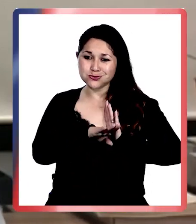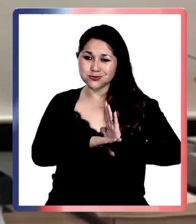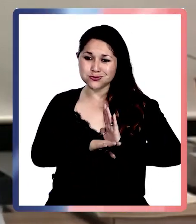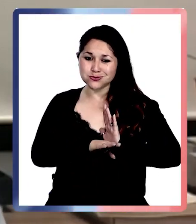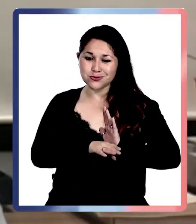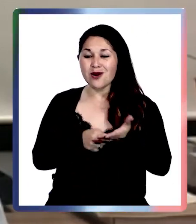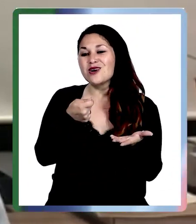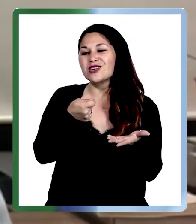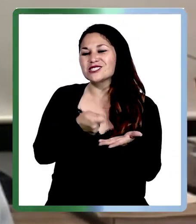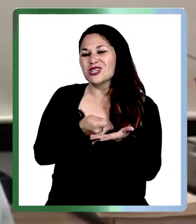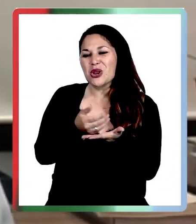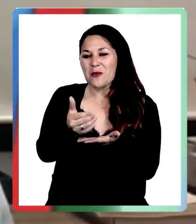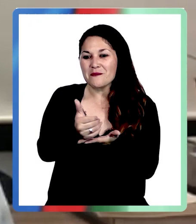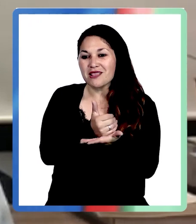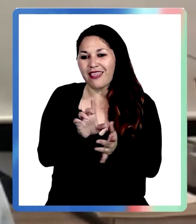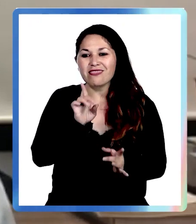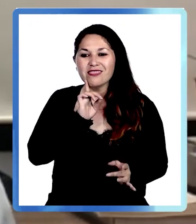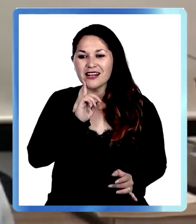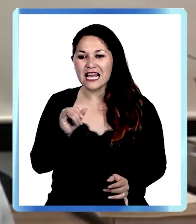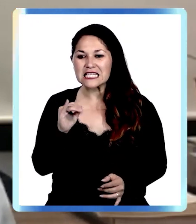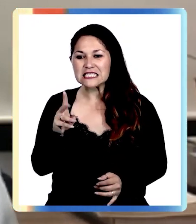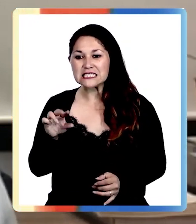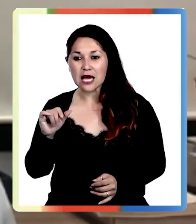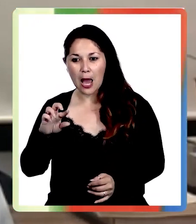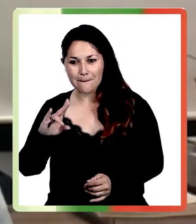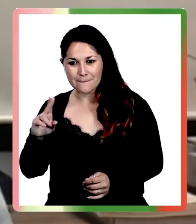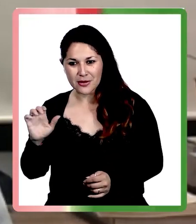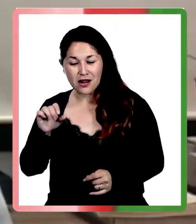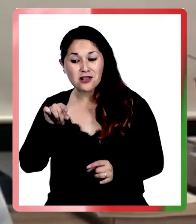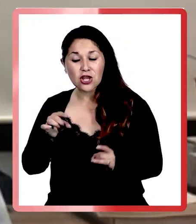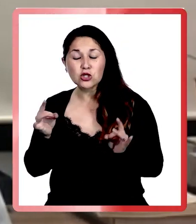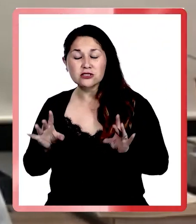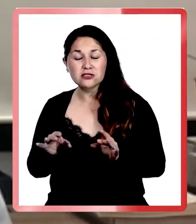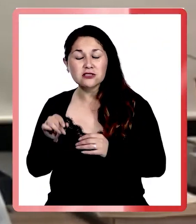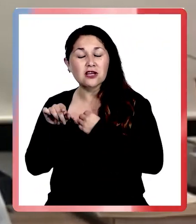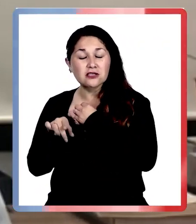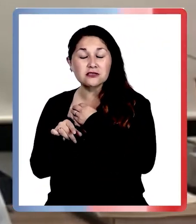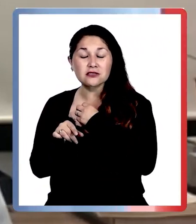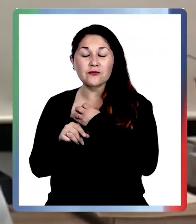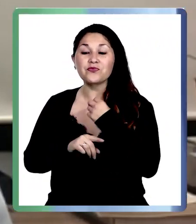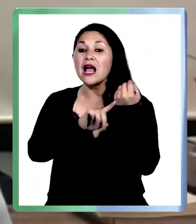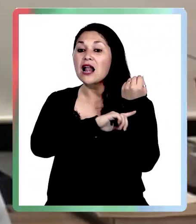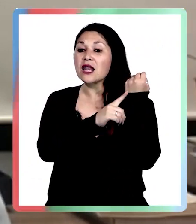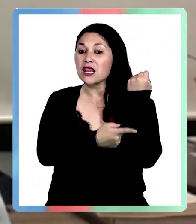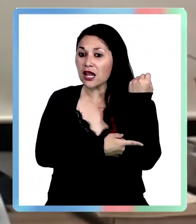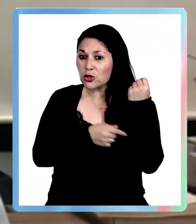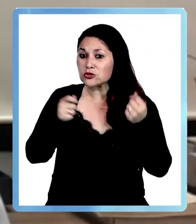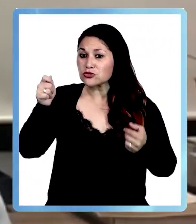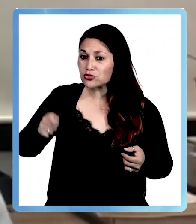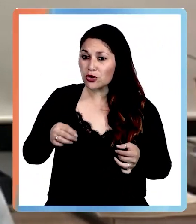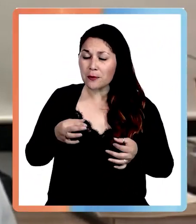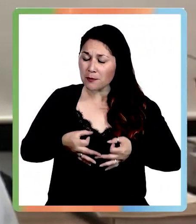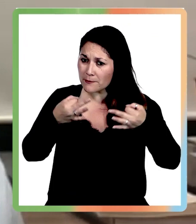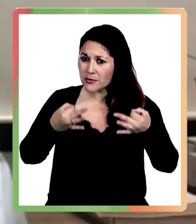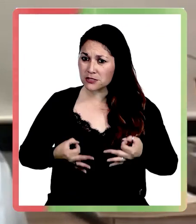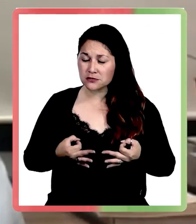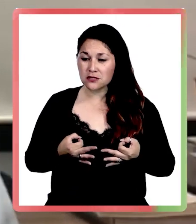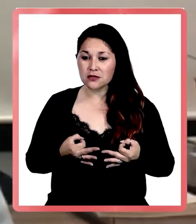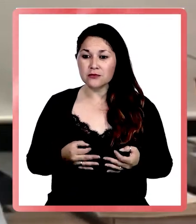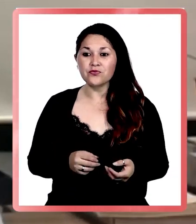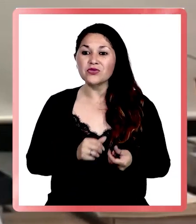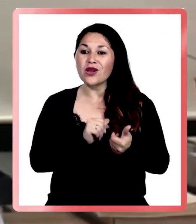ingresos de las ISAPRE. Entonces estamos en un escenario en el cual la Corte Suprema toma el toro por las astas, decide